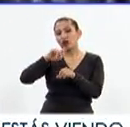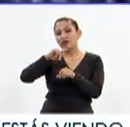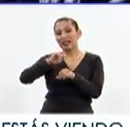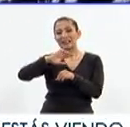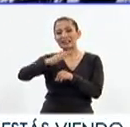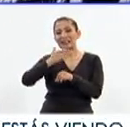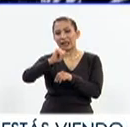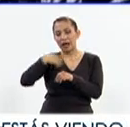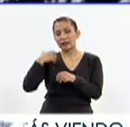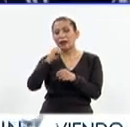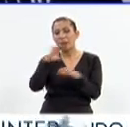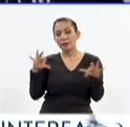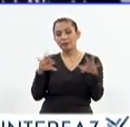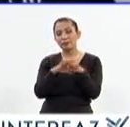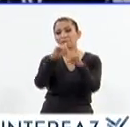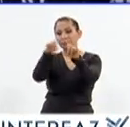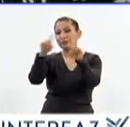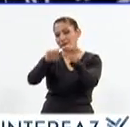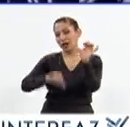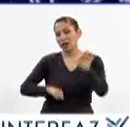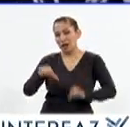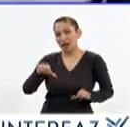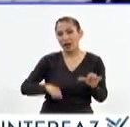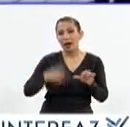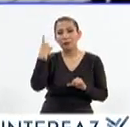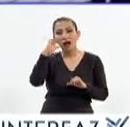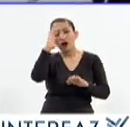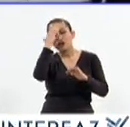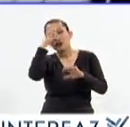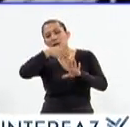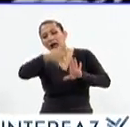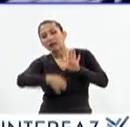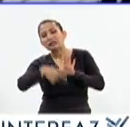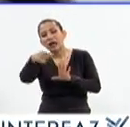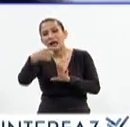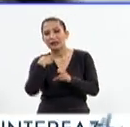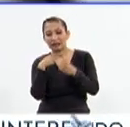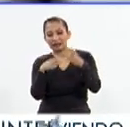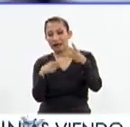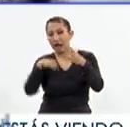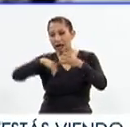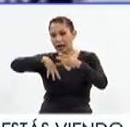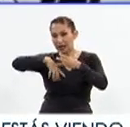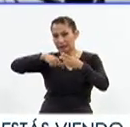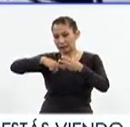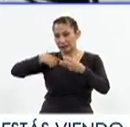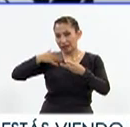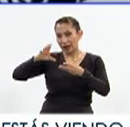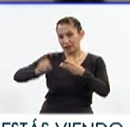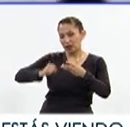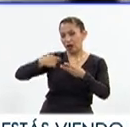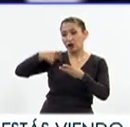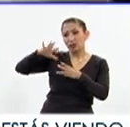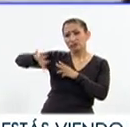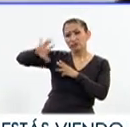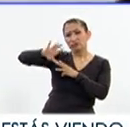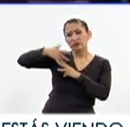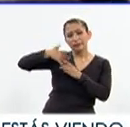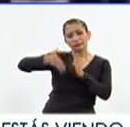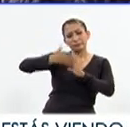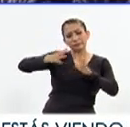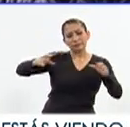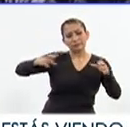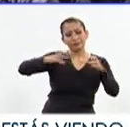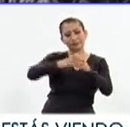Chica, estará acompañado de diversas actividades para conocer más sobre la tercera raíz y cómo una sociedad se